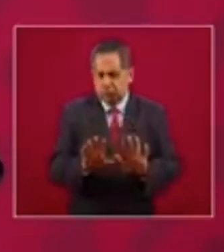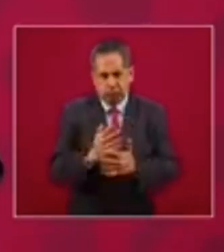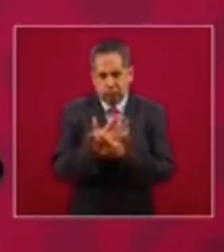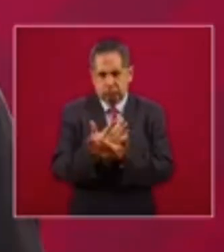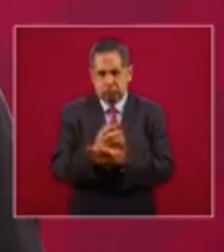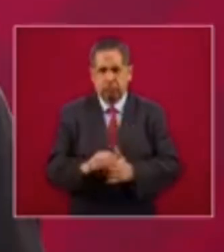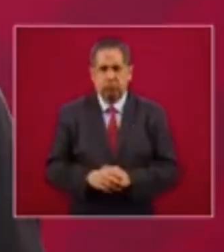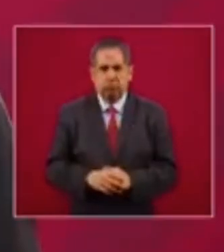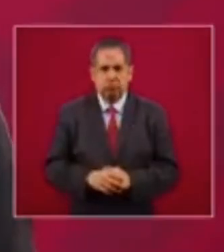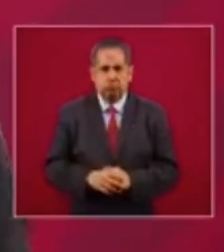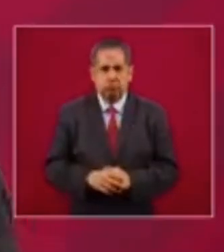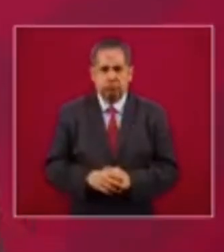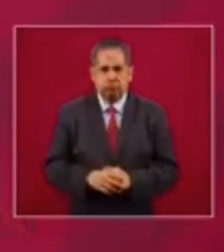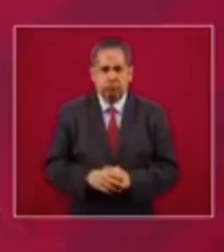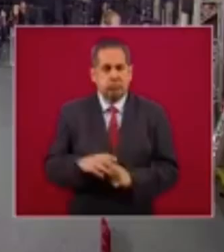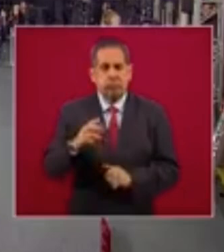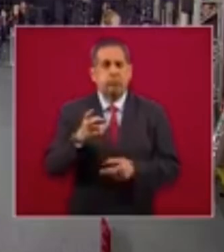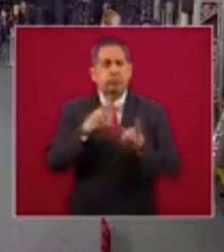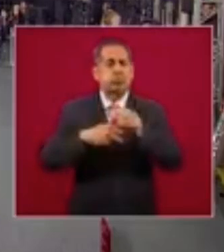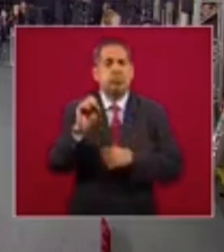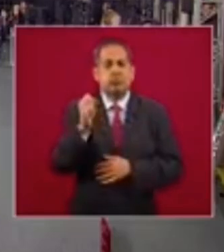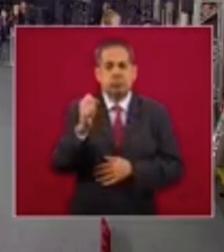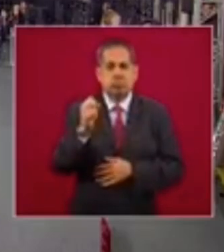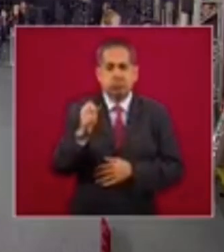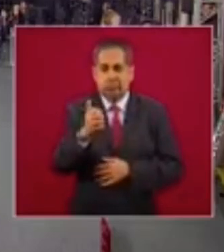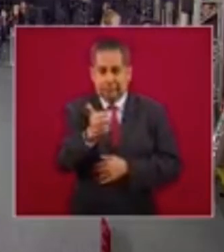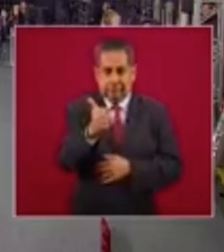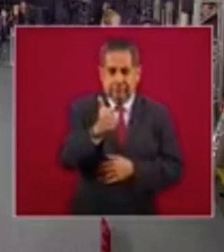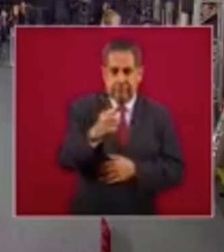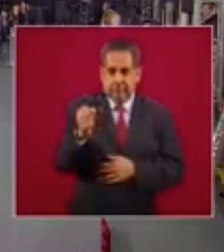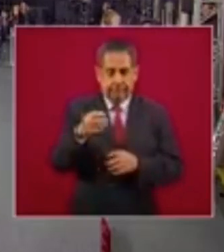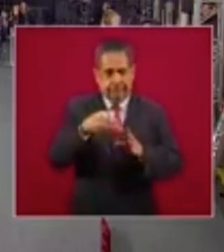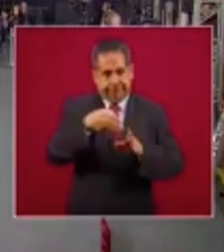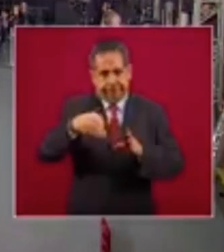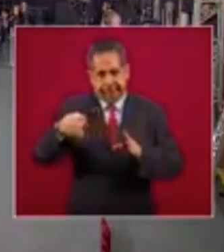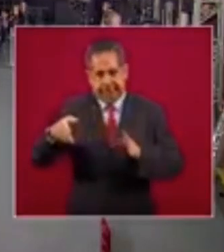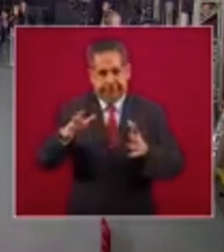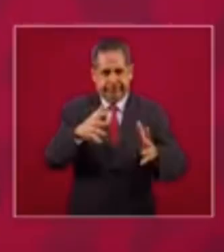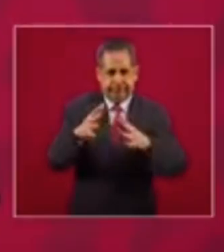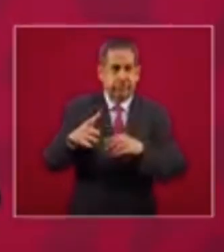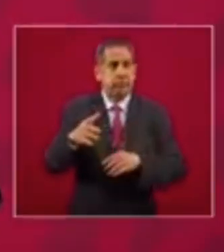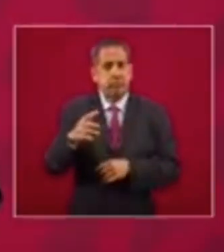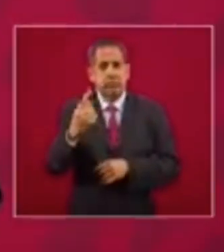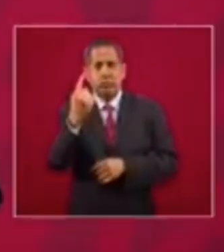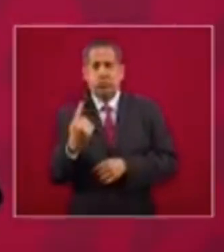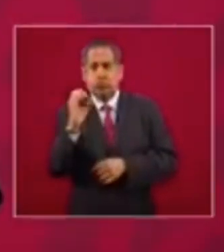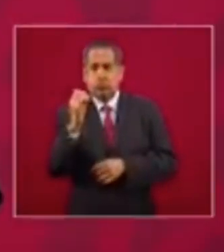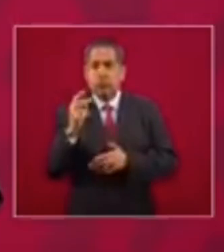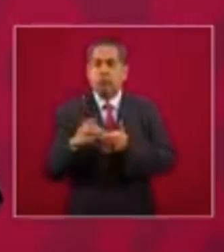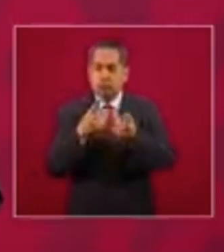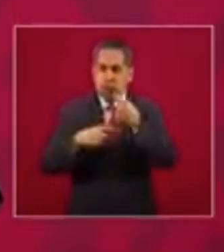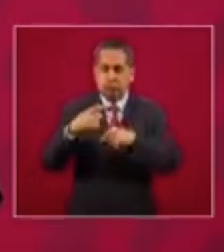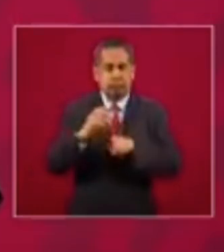Sí. ¿Sería el regreso en septiembre o agosto y septiembre? O sea, sería hasta octubre el regreso. Hasta el 1 de octubre.